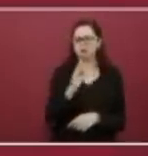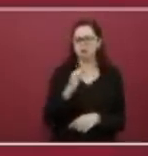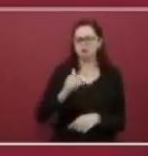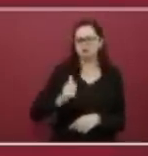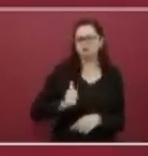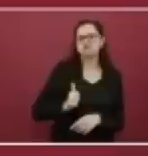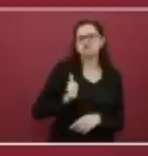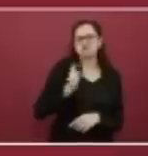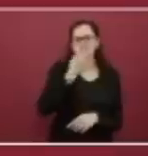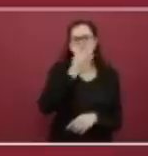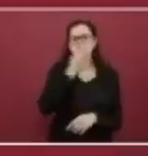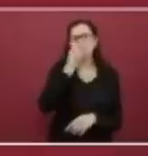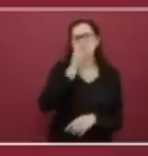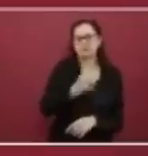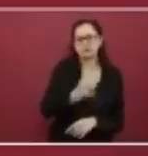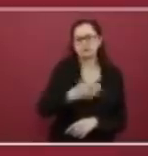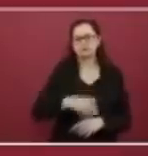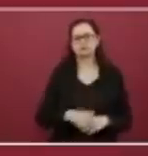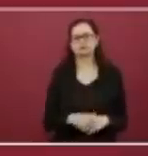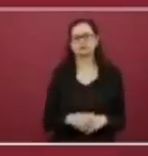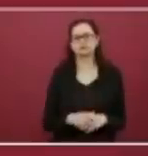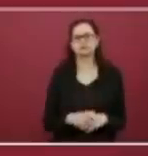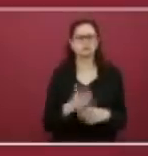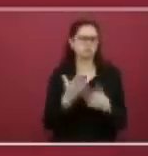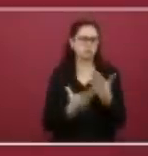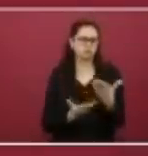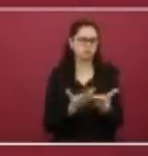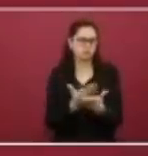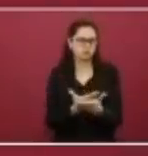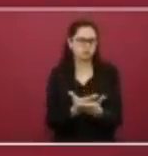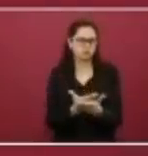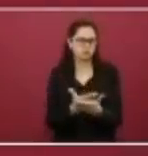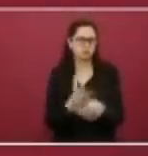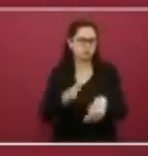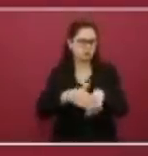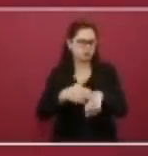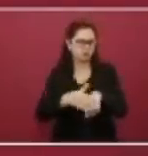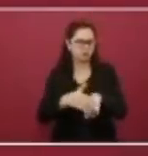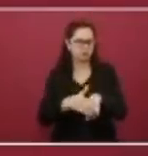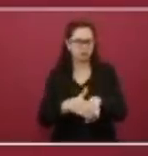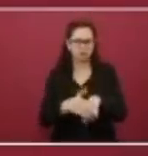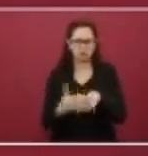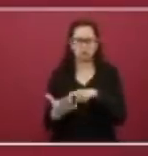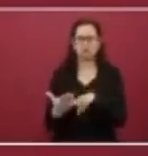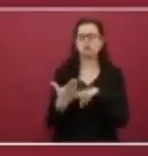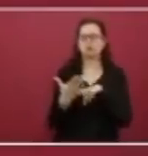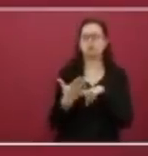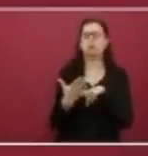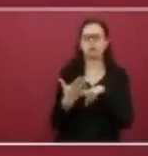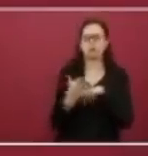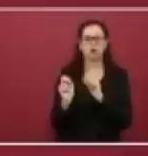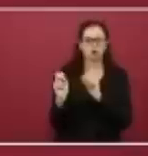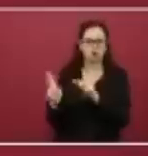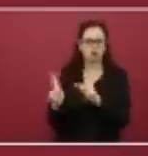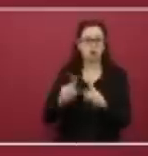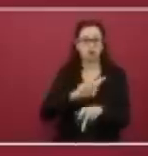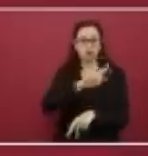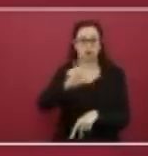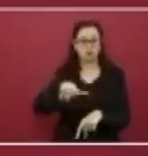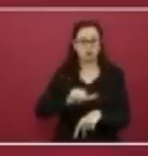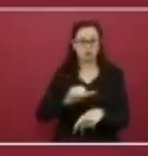este presentar y se considere al momento de tomar la decisión